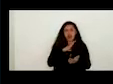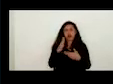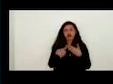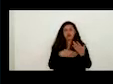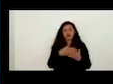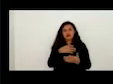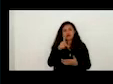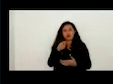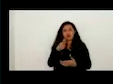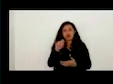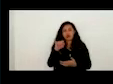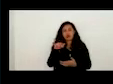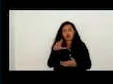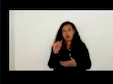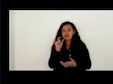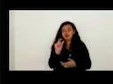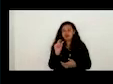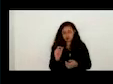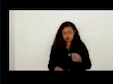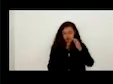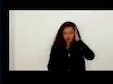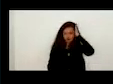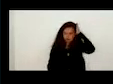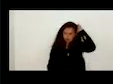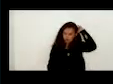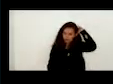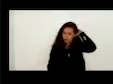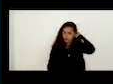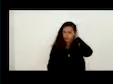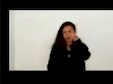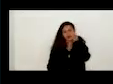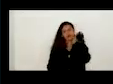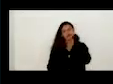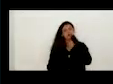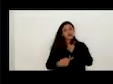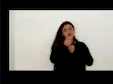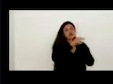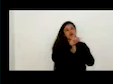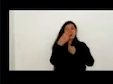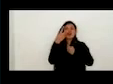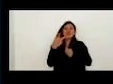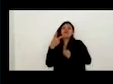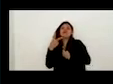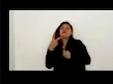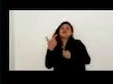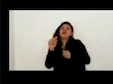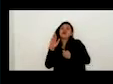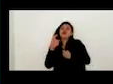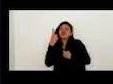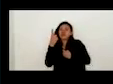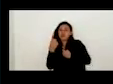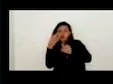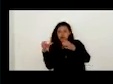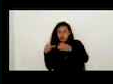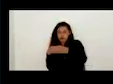pequeñito, que generalmente va en el orden de 1 hasta 2 gramos por una porción. Entonces realmente nos aporta muy